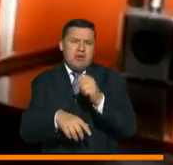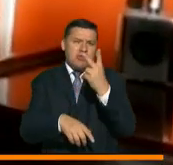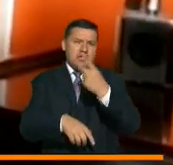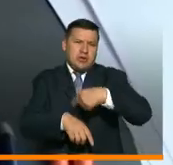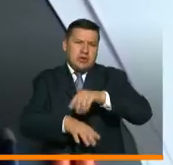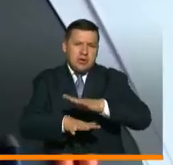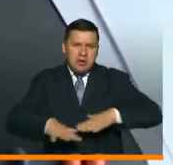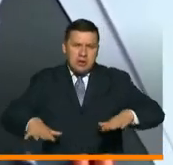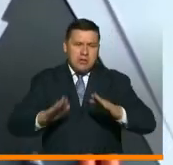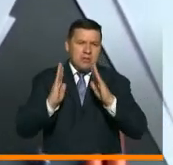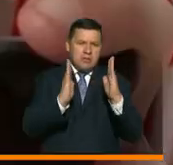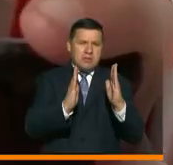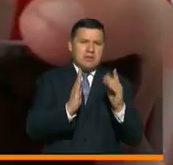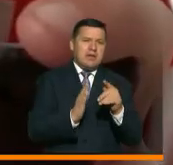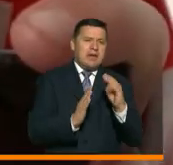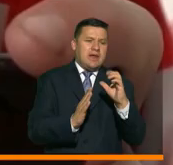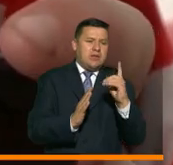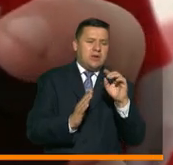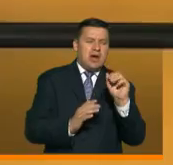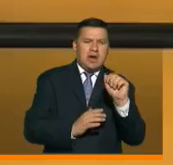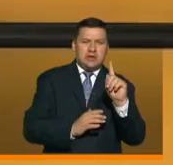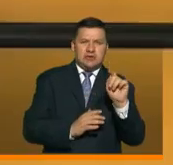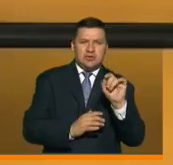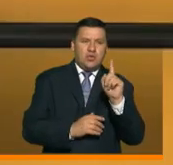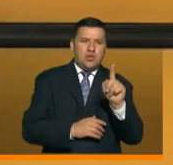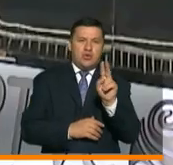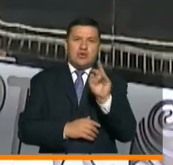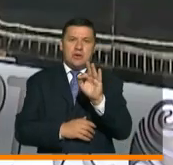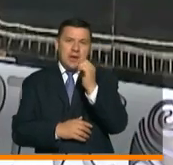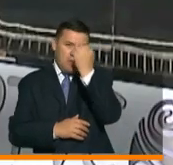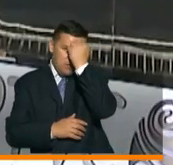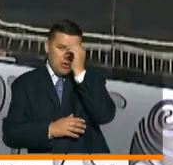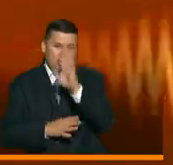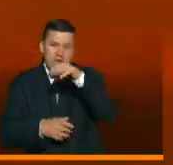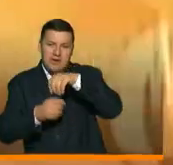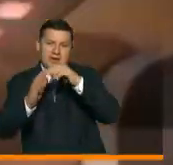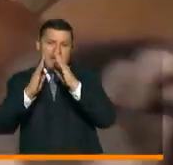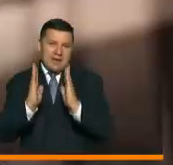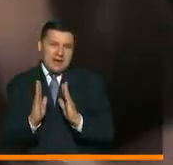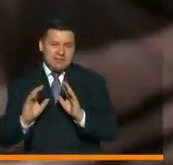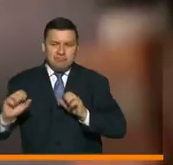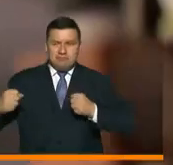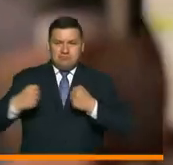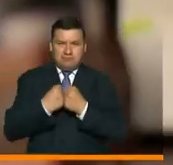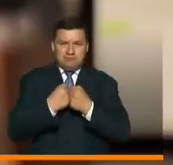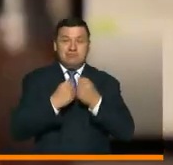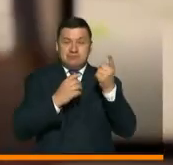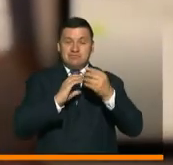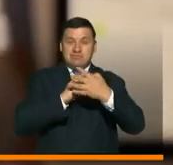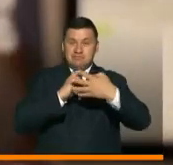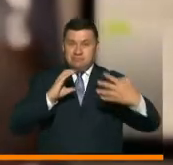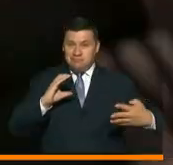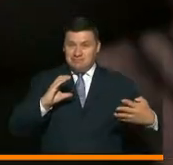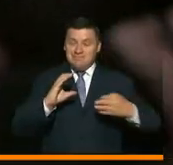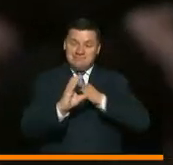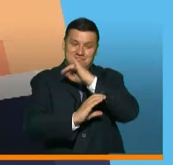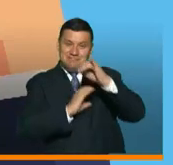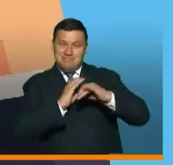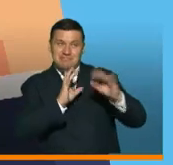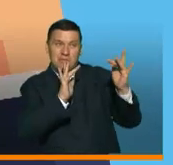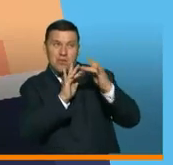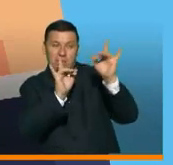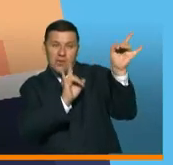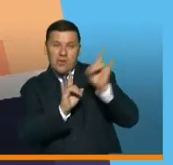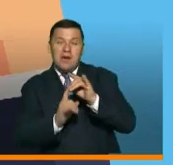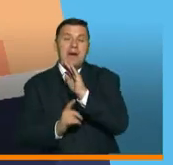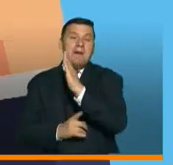con espacios como Eduacción 123 y Profe en tu Casa, la Alianza Mi Señal, con canales locales y emisoras comunitarias,